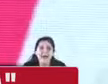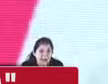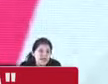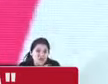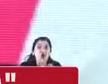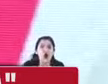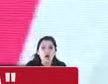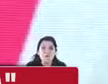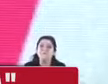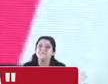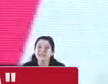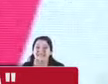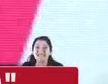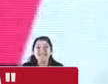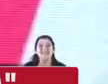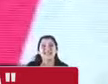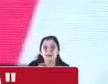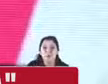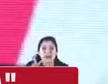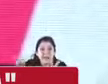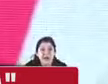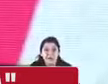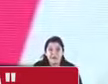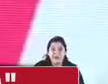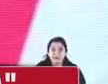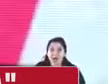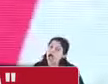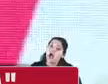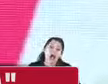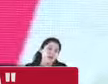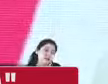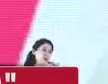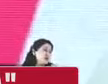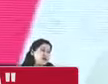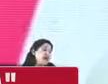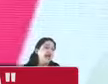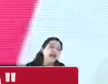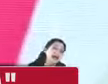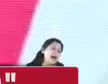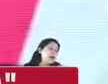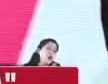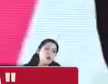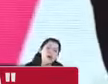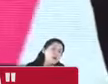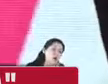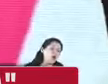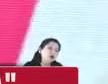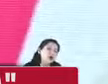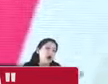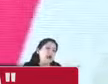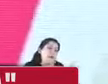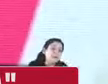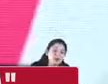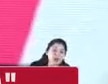si queremos la vista en las arcas tenemos que decirle que no van a poder comer carne hasta que no les aumenten los sueldos a como los